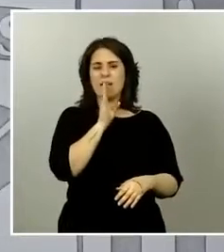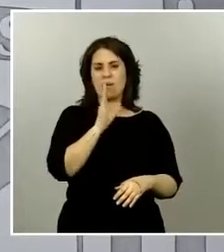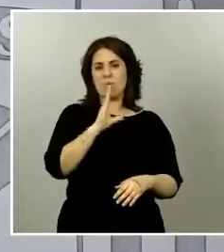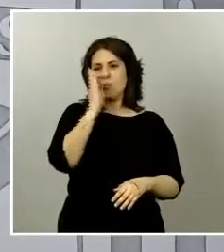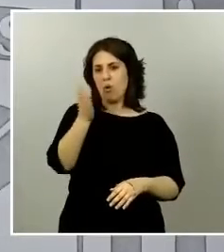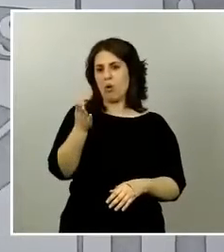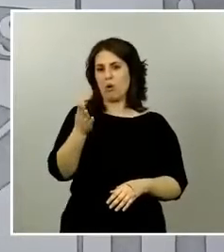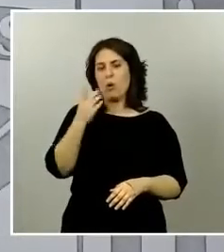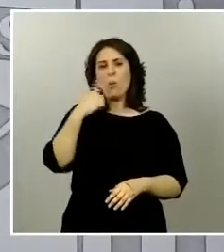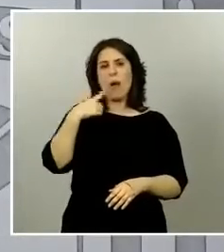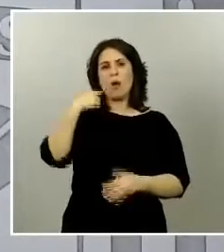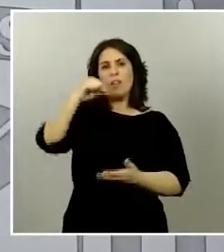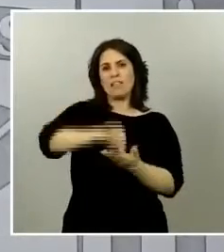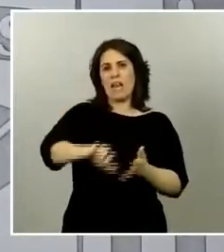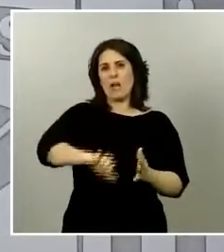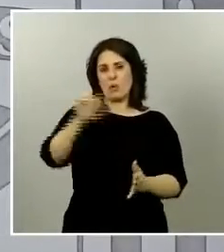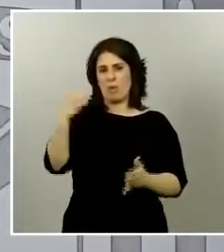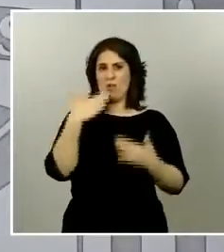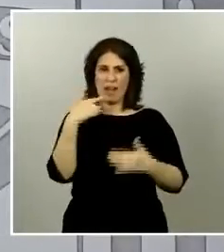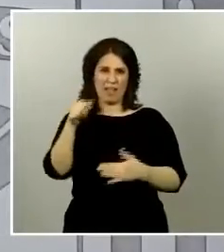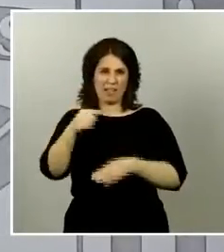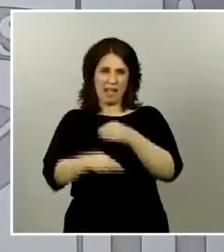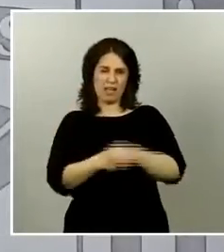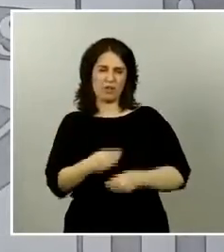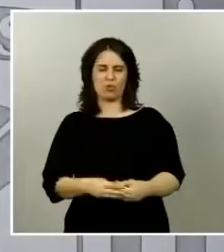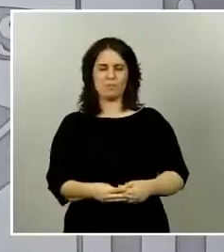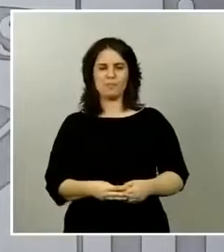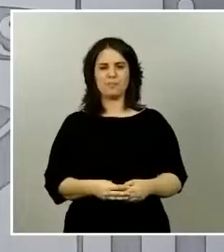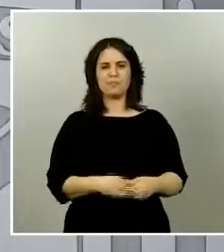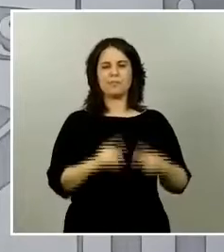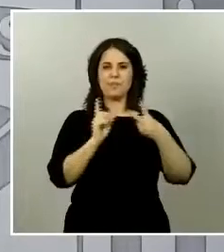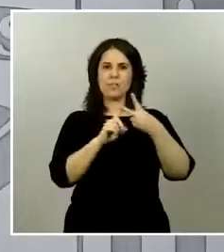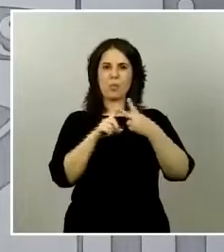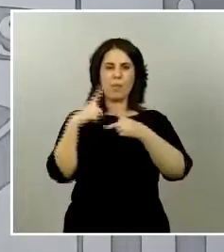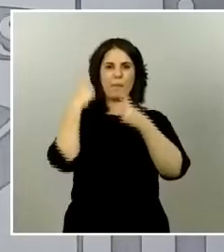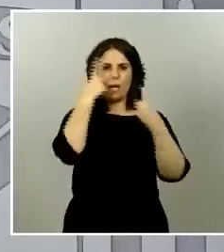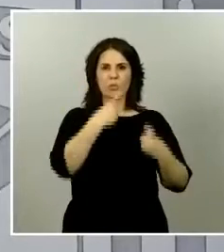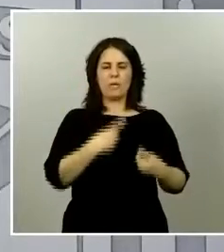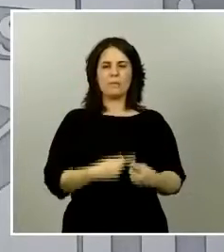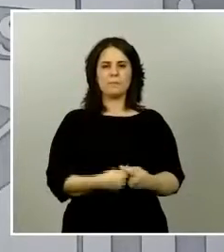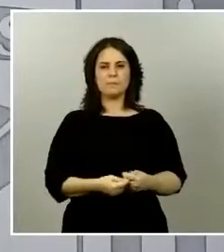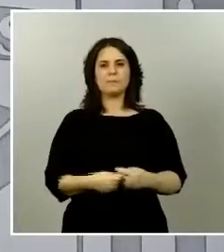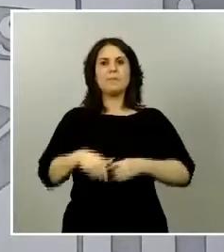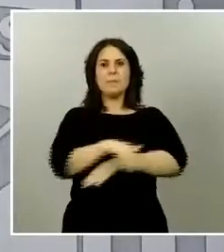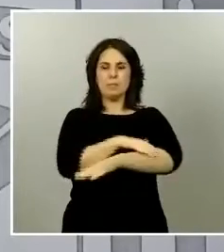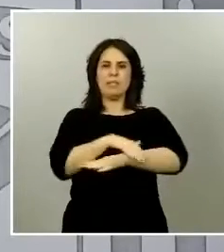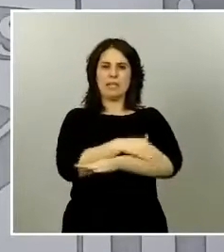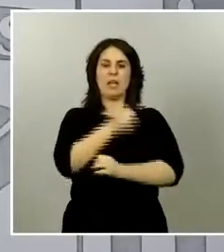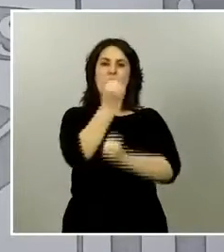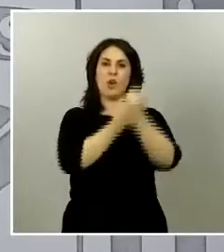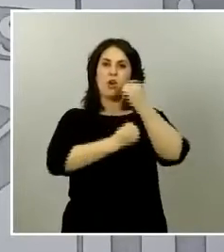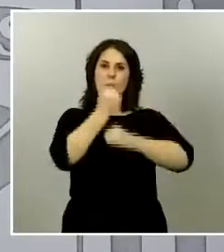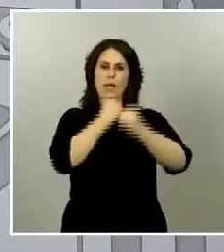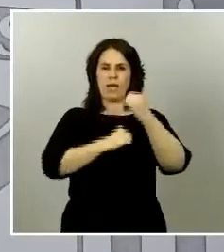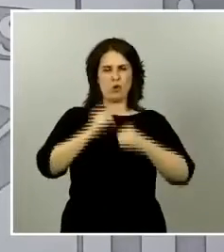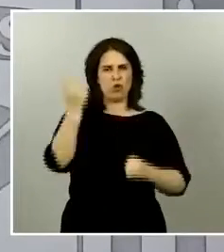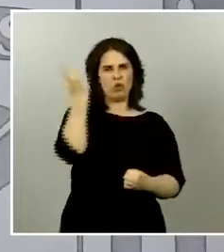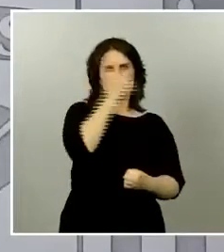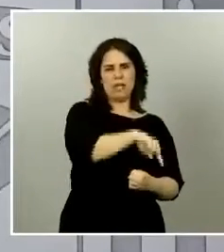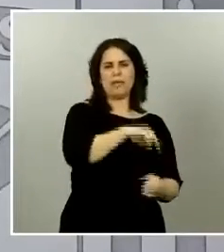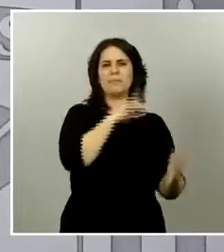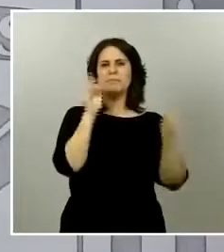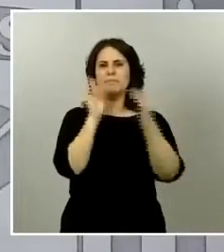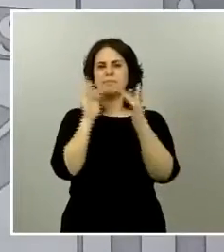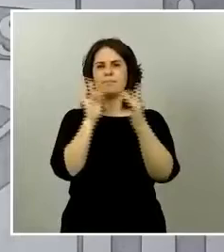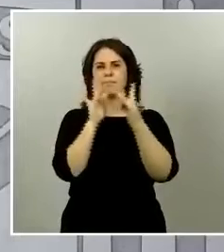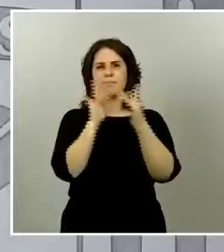esta pandemia, sin duda también por los instrumentos que se han puesto en marcha por parte del Banco Central Europeo. En relación con la segunda pregunta, me consta que